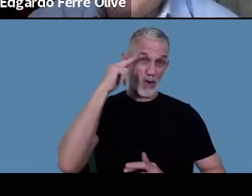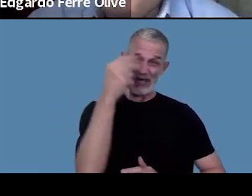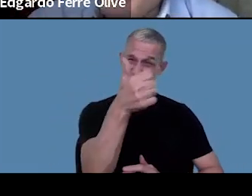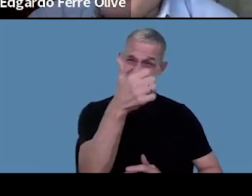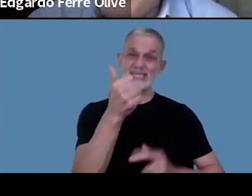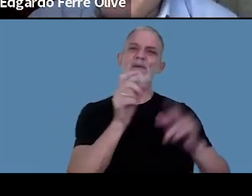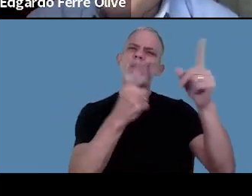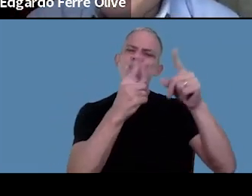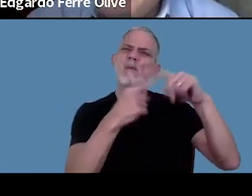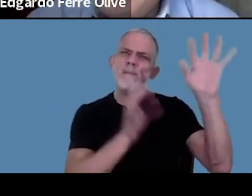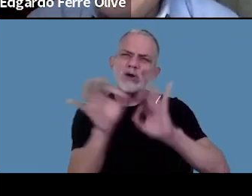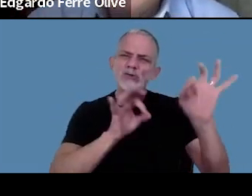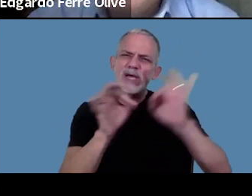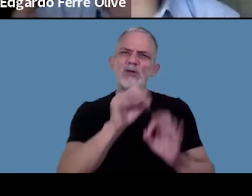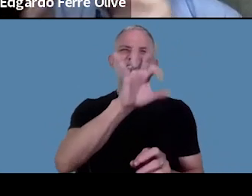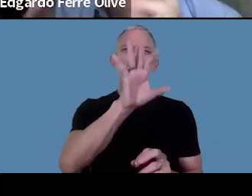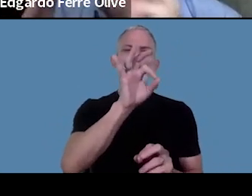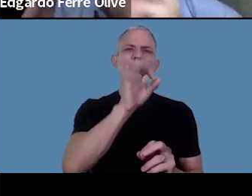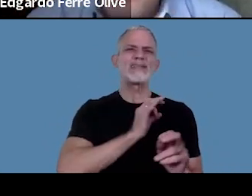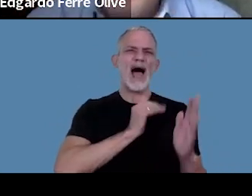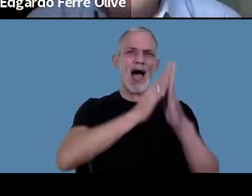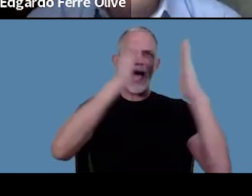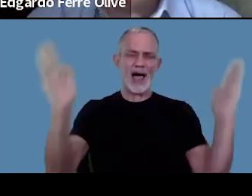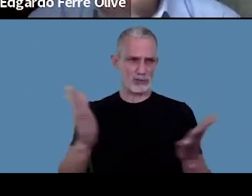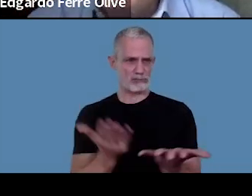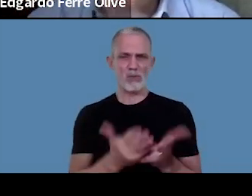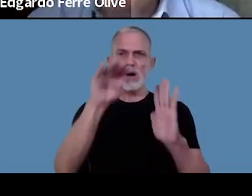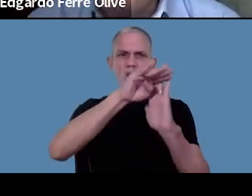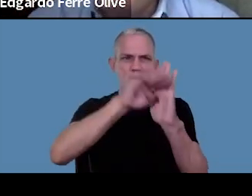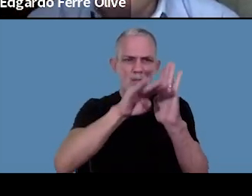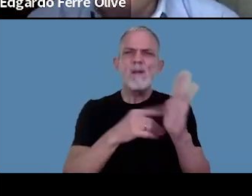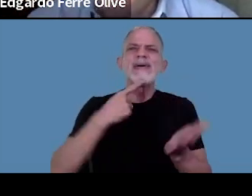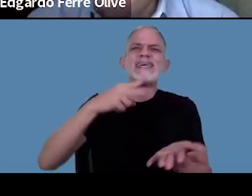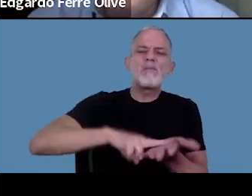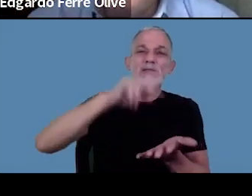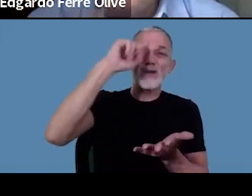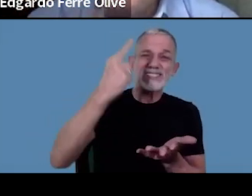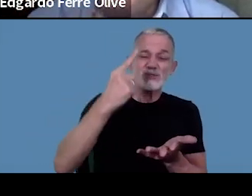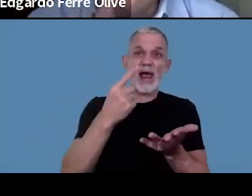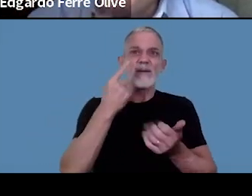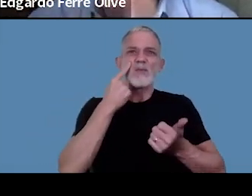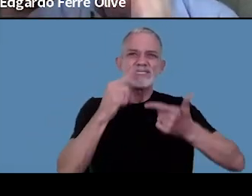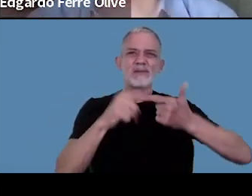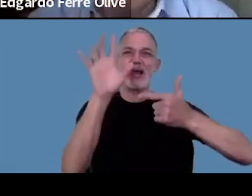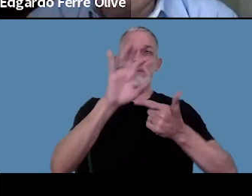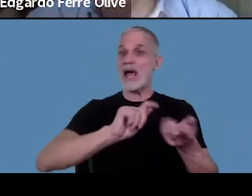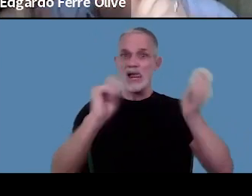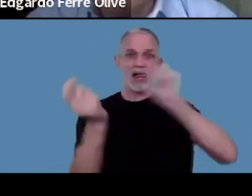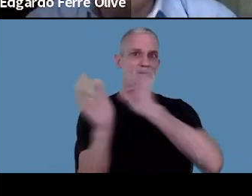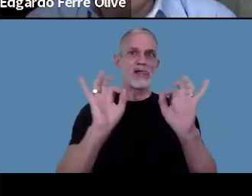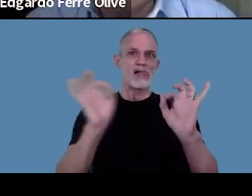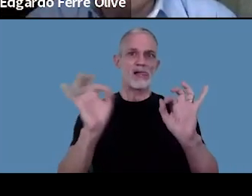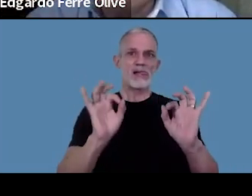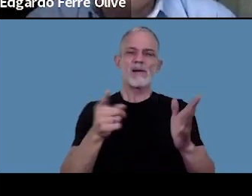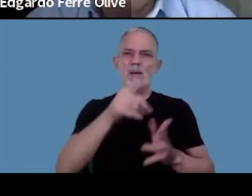proyecto de 50 años. ¿Qué quiere decir? Que las normas impositivas nacionales, provinciales y municipales no se pueden modificar, no lo puede perjudicar al sujeto